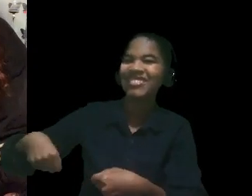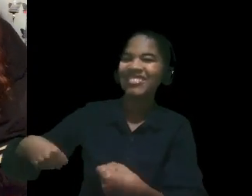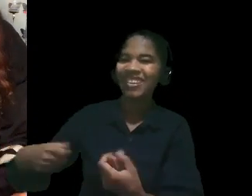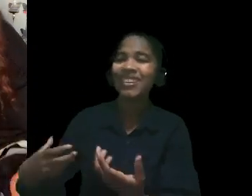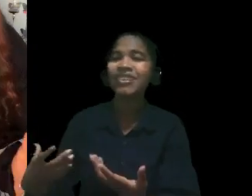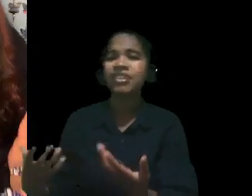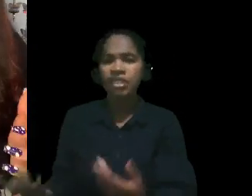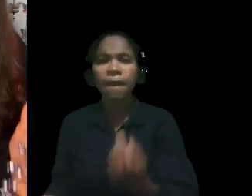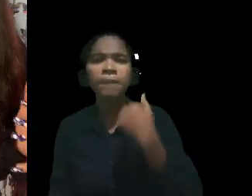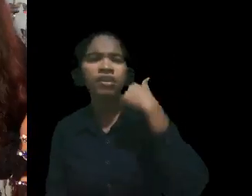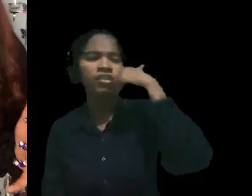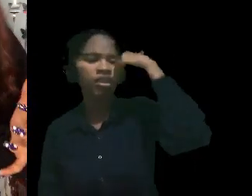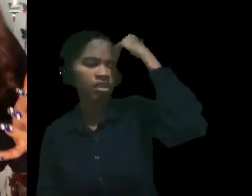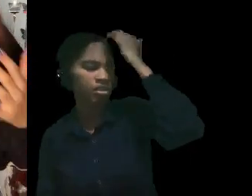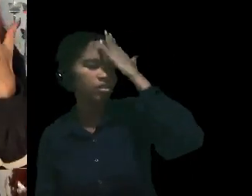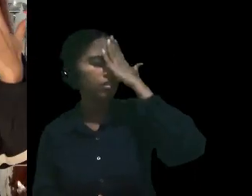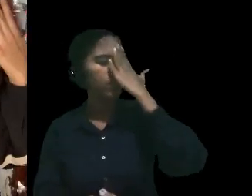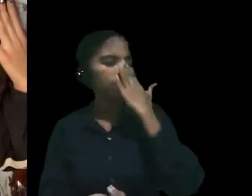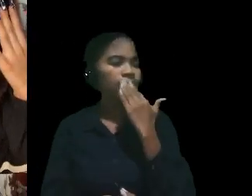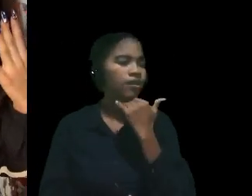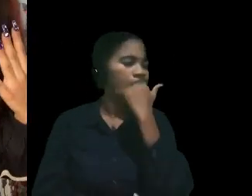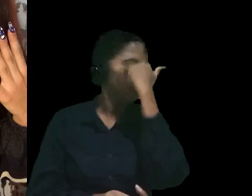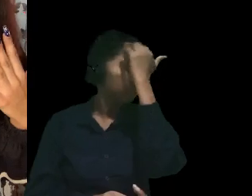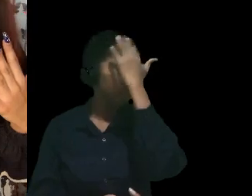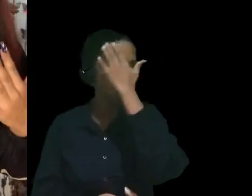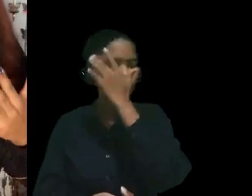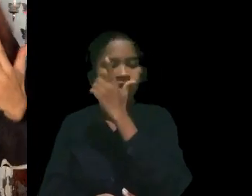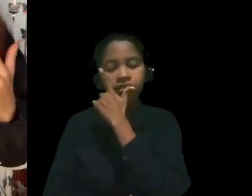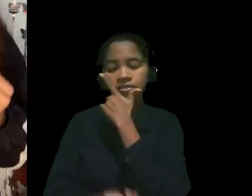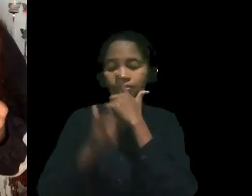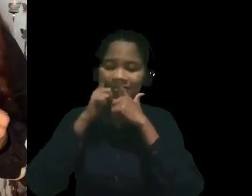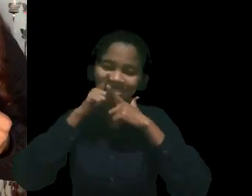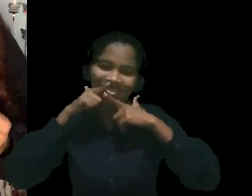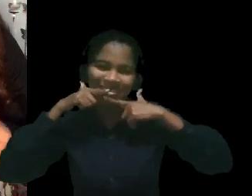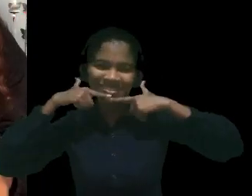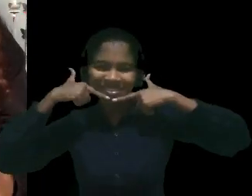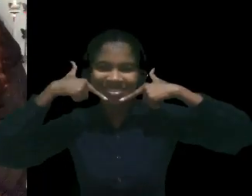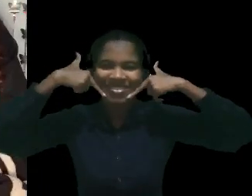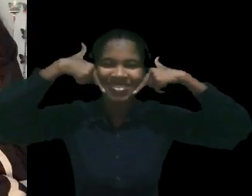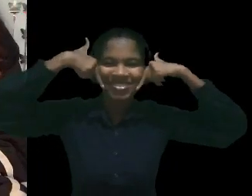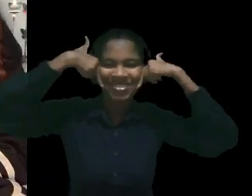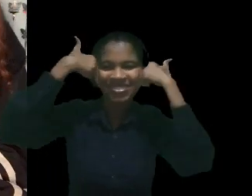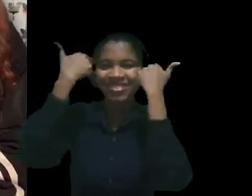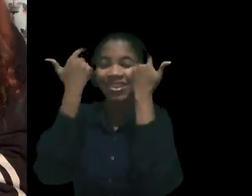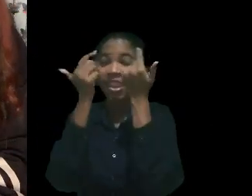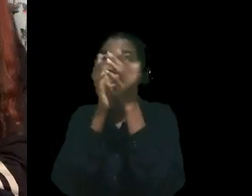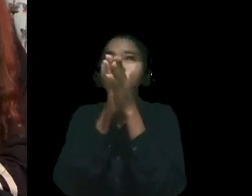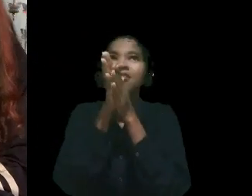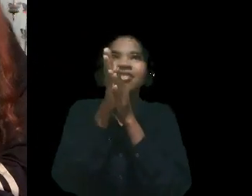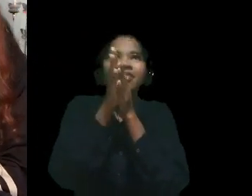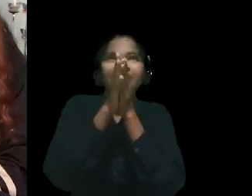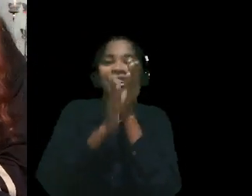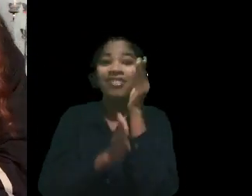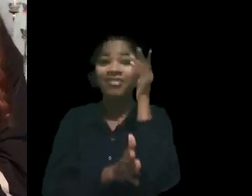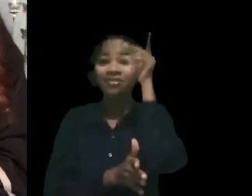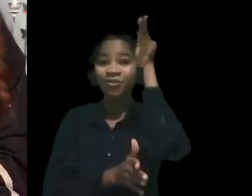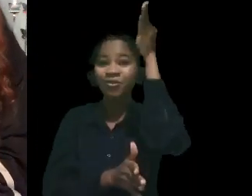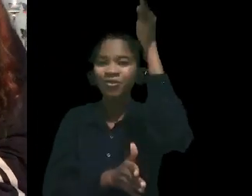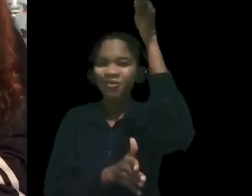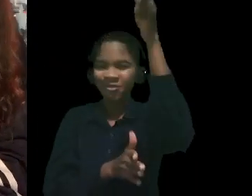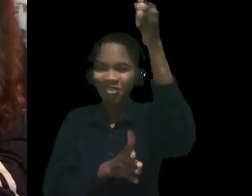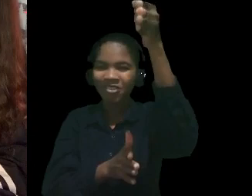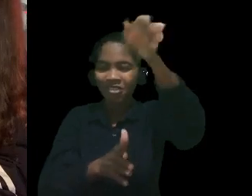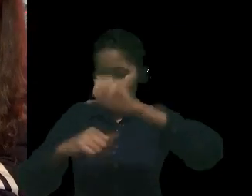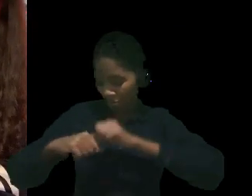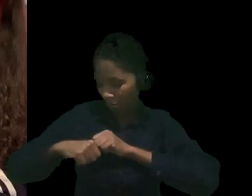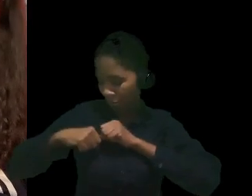pueda, pintarse la cara color esperanza, tentar al